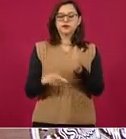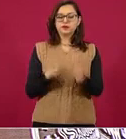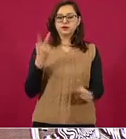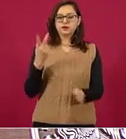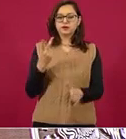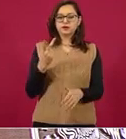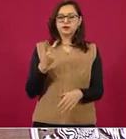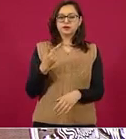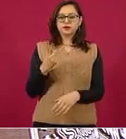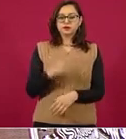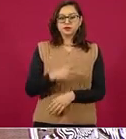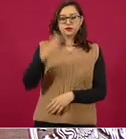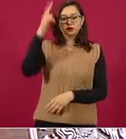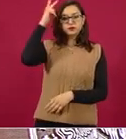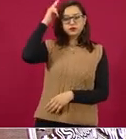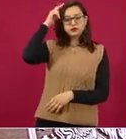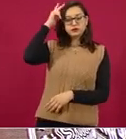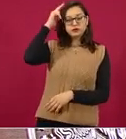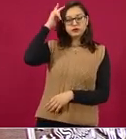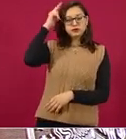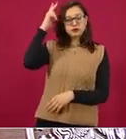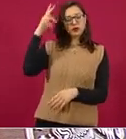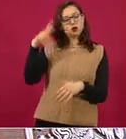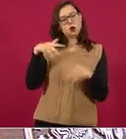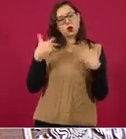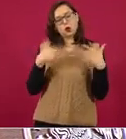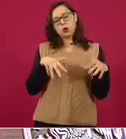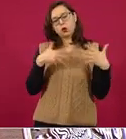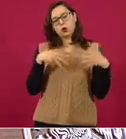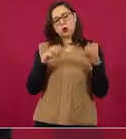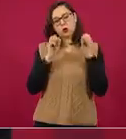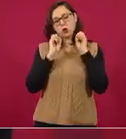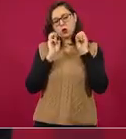a Porfirio Díaz como gigante